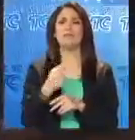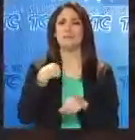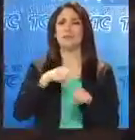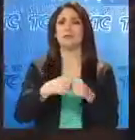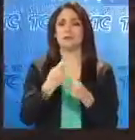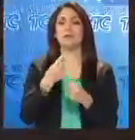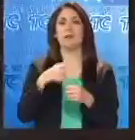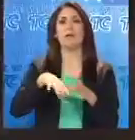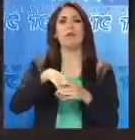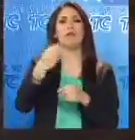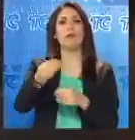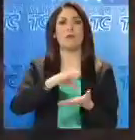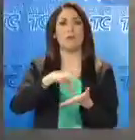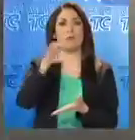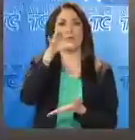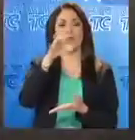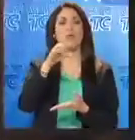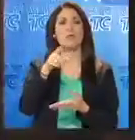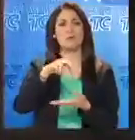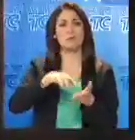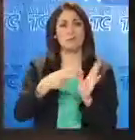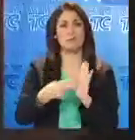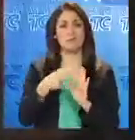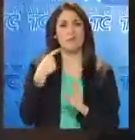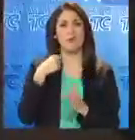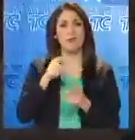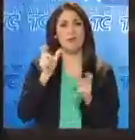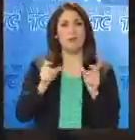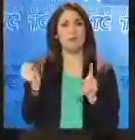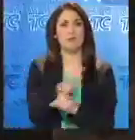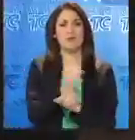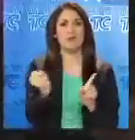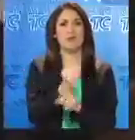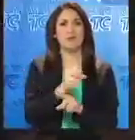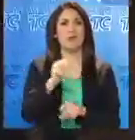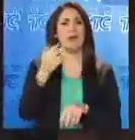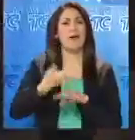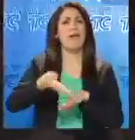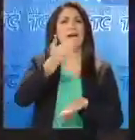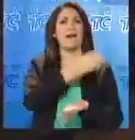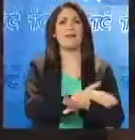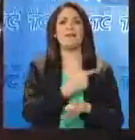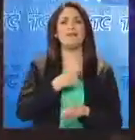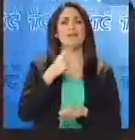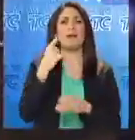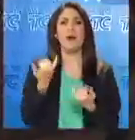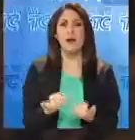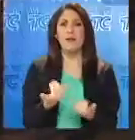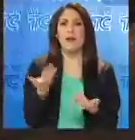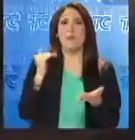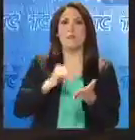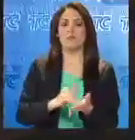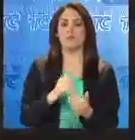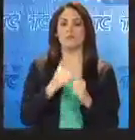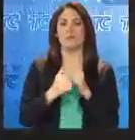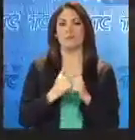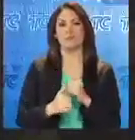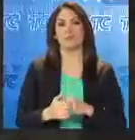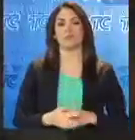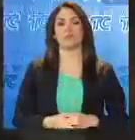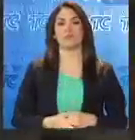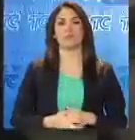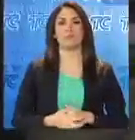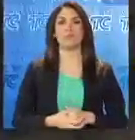Colegio Mejía manifestaron que este tipo de incidentes con tanta violencia ya no se veían en el sector. Isaías Cruz, TC